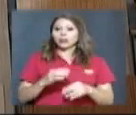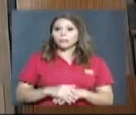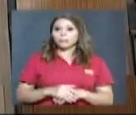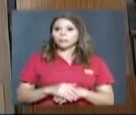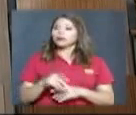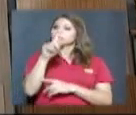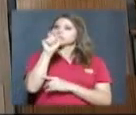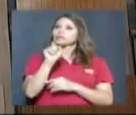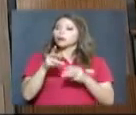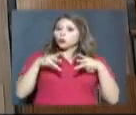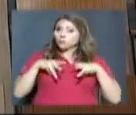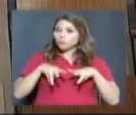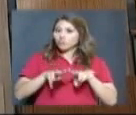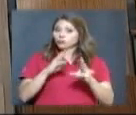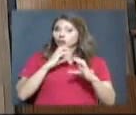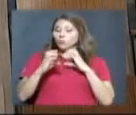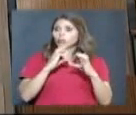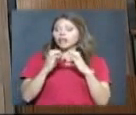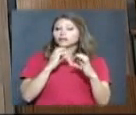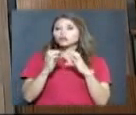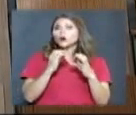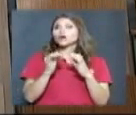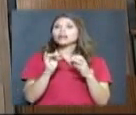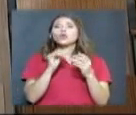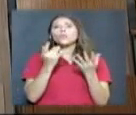medios de comunicación en menos manos, don Antonio? Bueno,